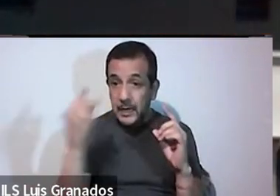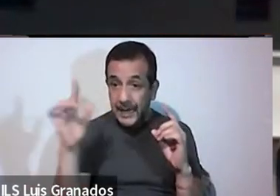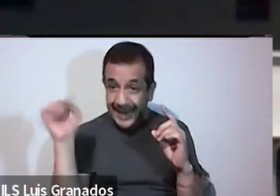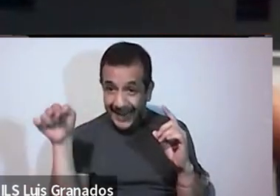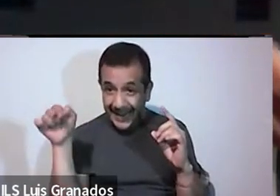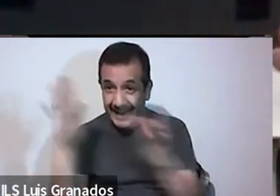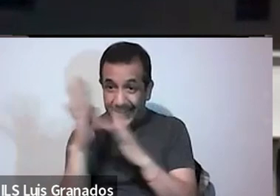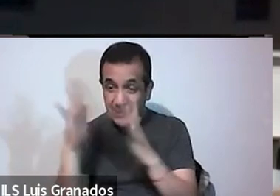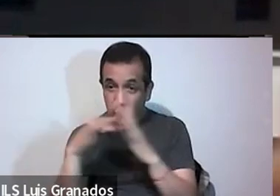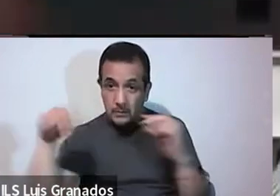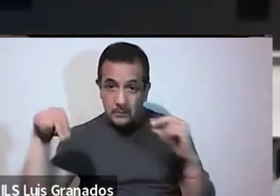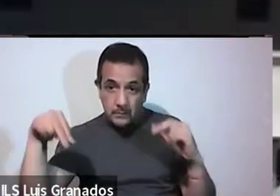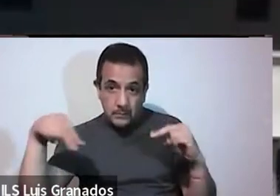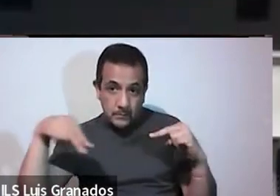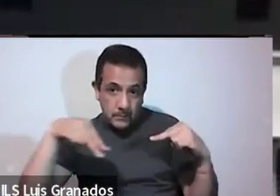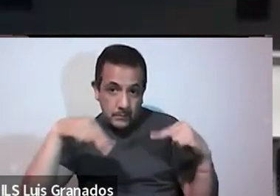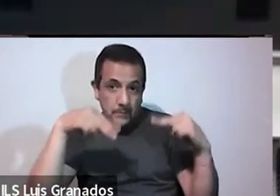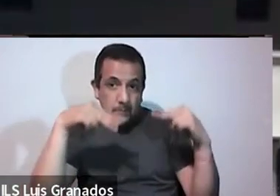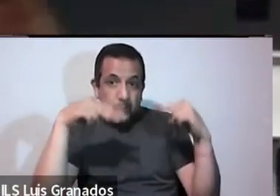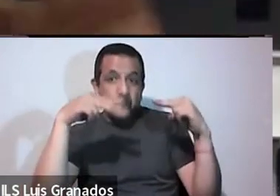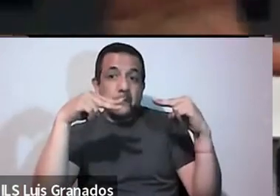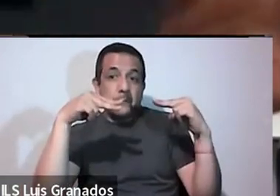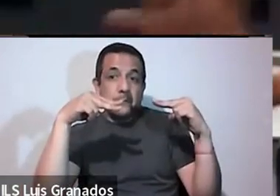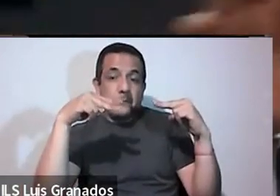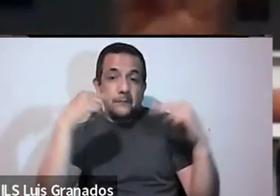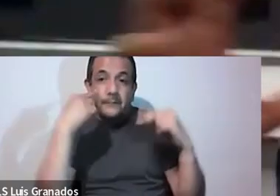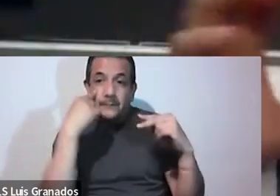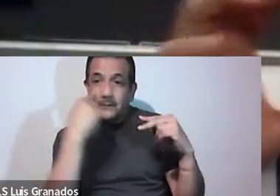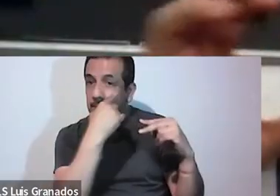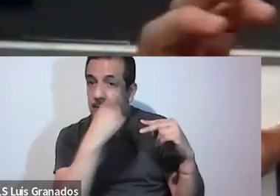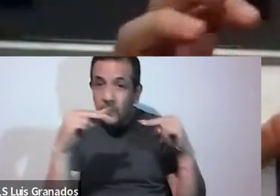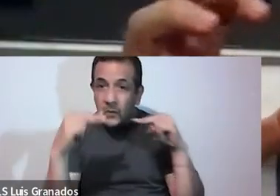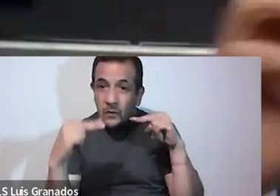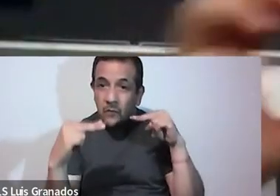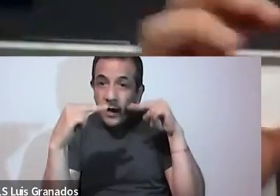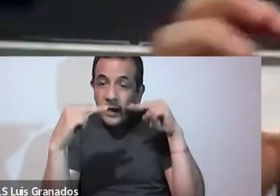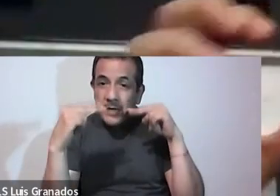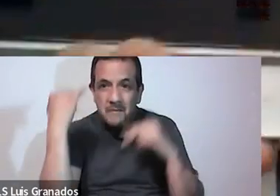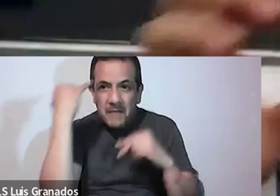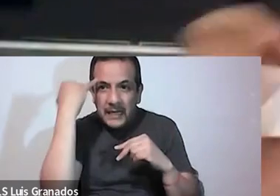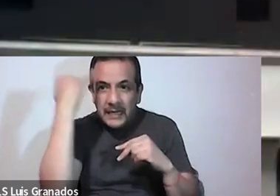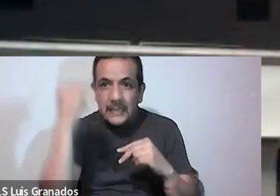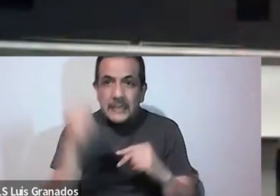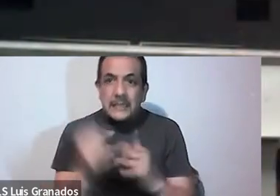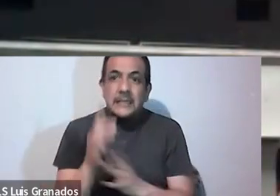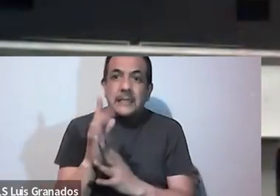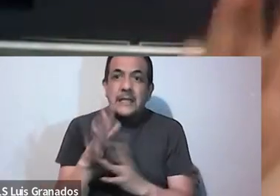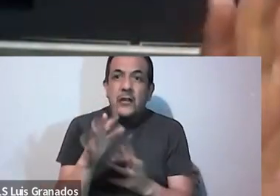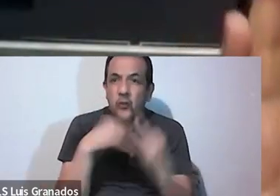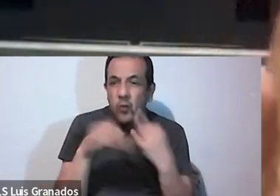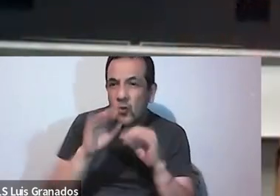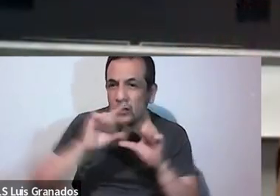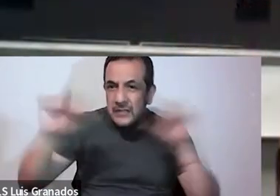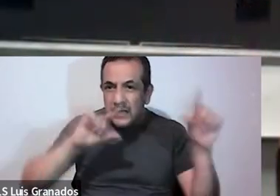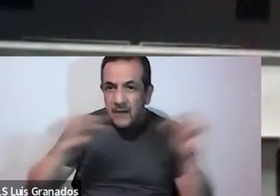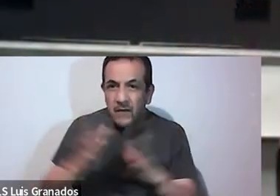Imagínense el momento, se van todos. Imagínense aquel grado de estrés, de terror, de miedo,